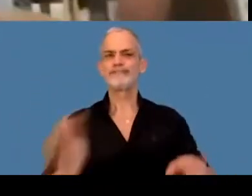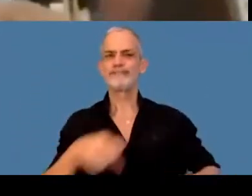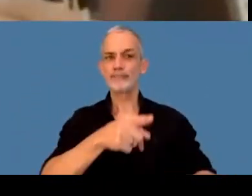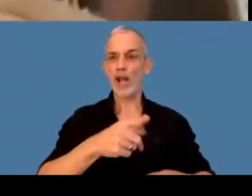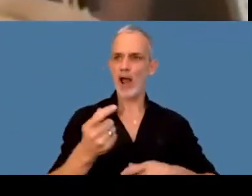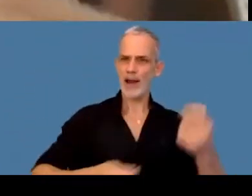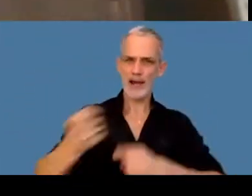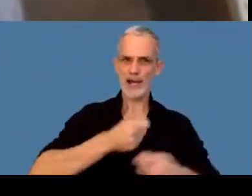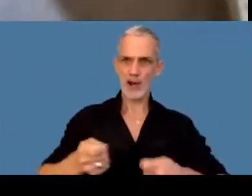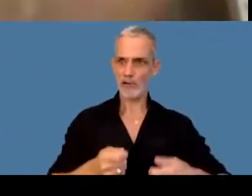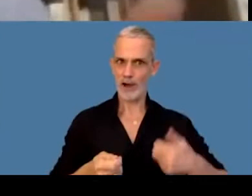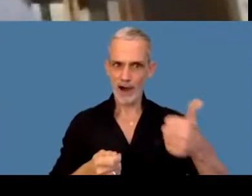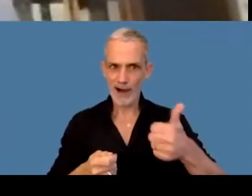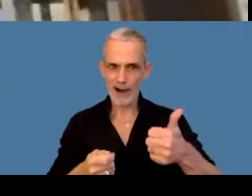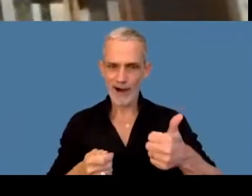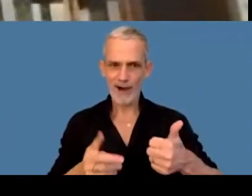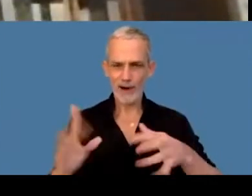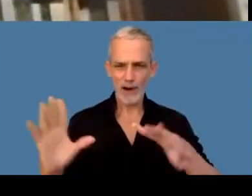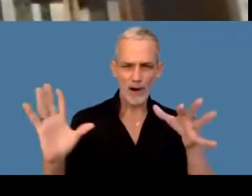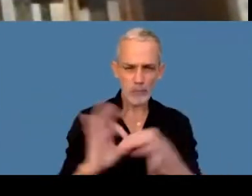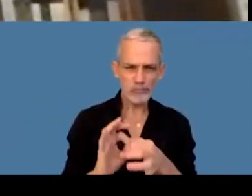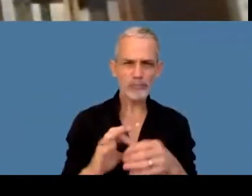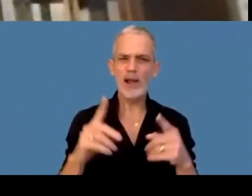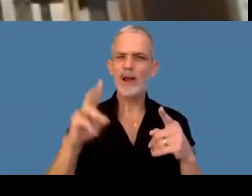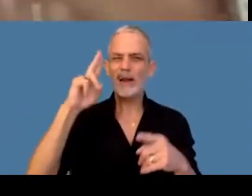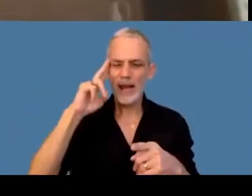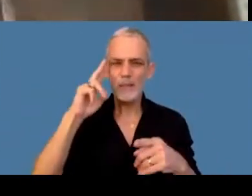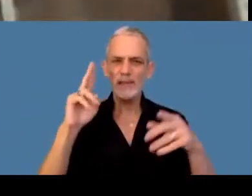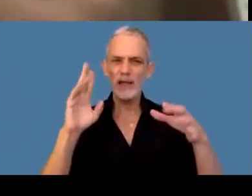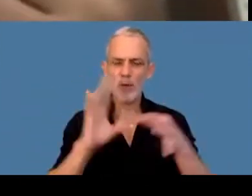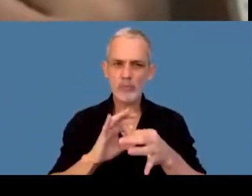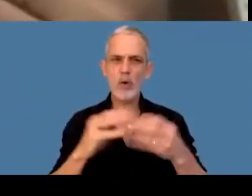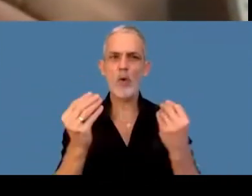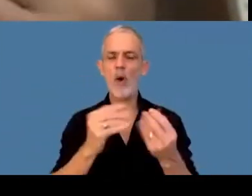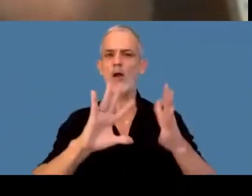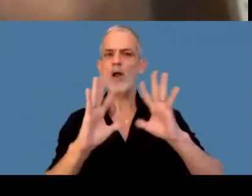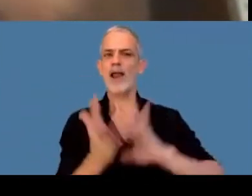negociar en sintonía con la forma